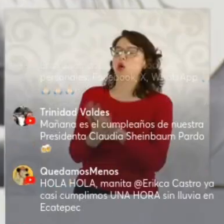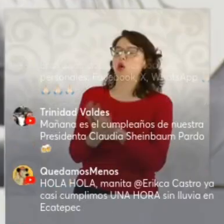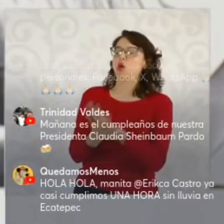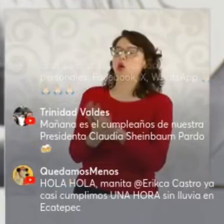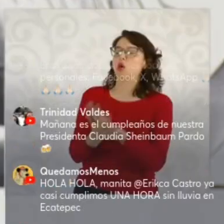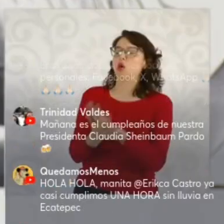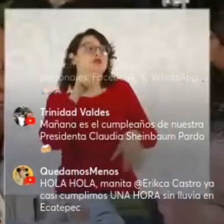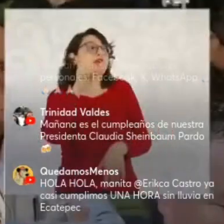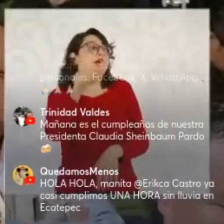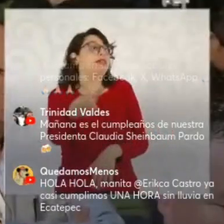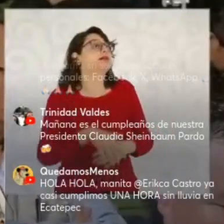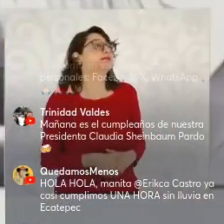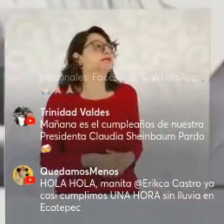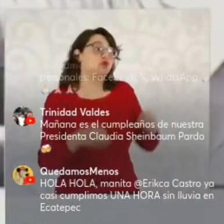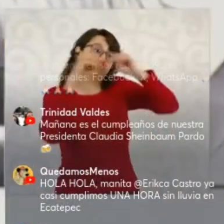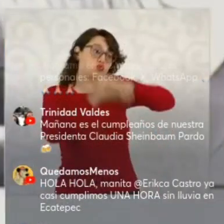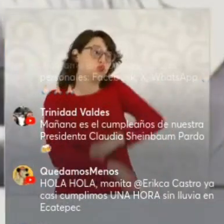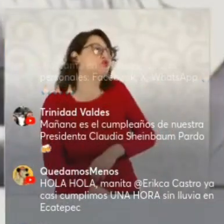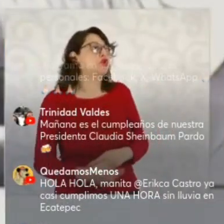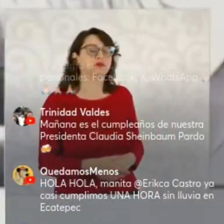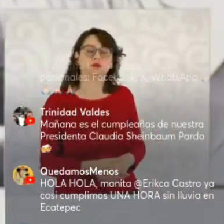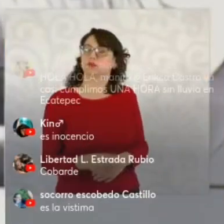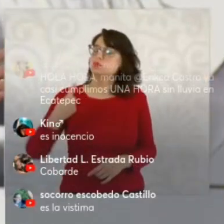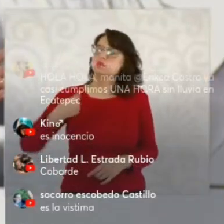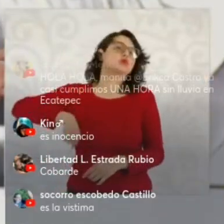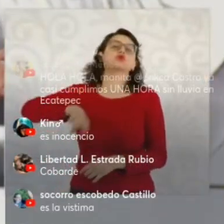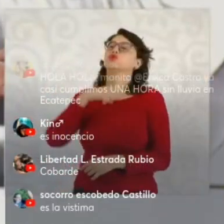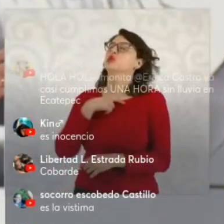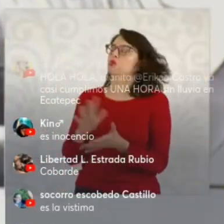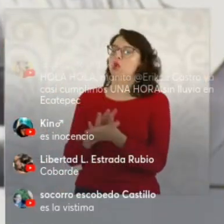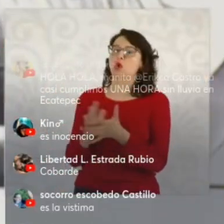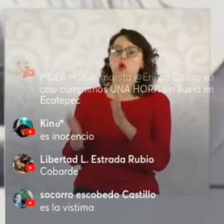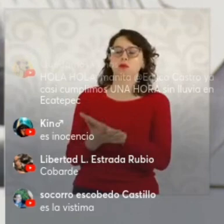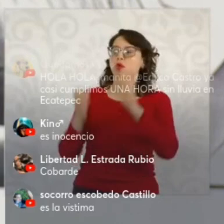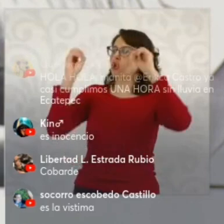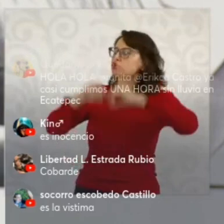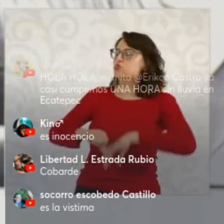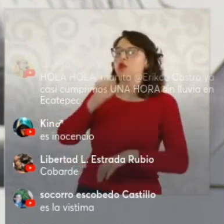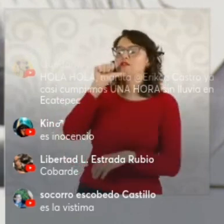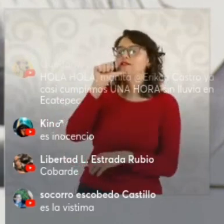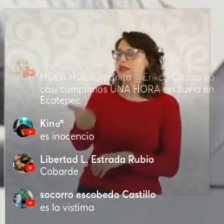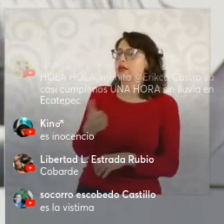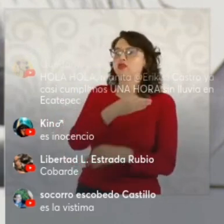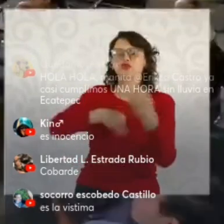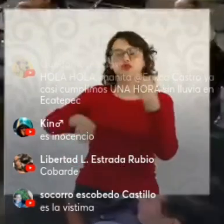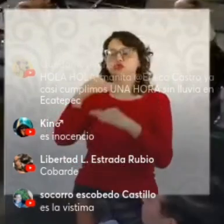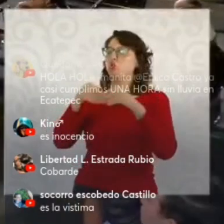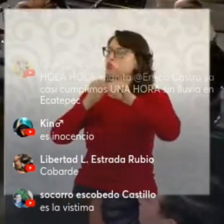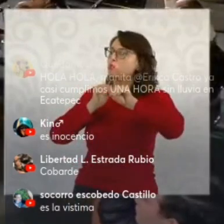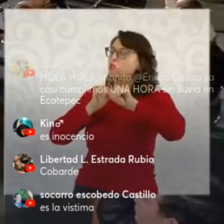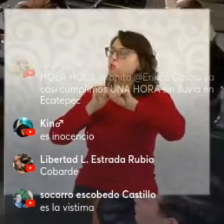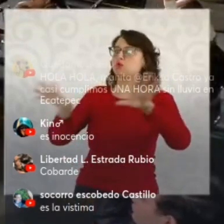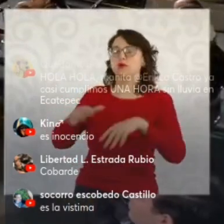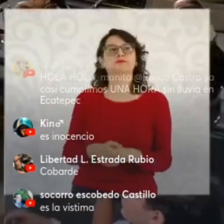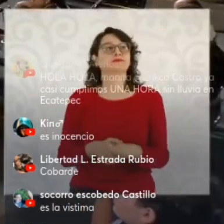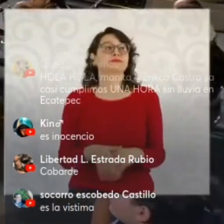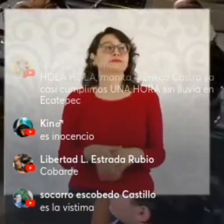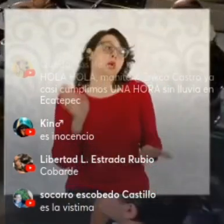públicos. No. ¿Por qué tienes que hablar por los mexicanos? No hay arreglos en lo oscurito y todo se hace público, no hay ningún problema. Bueno, para